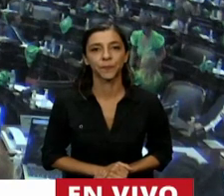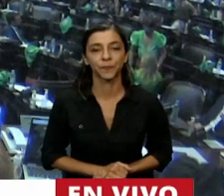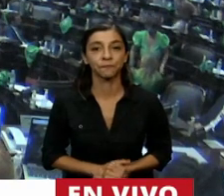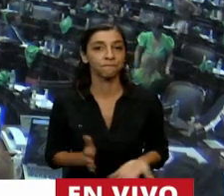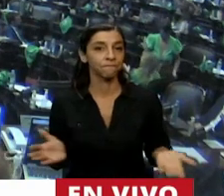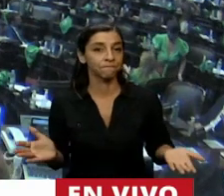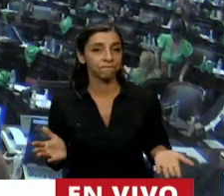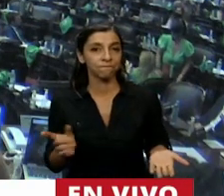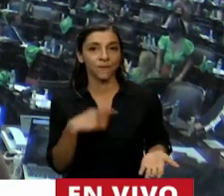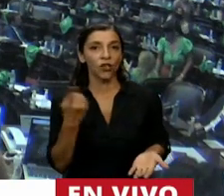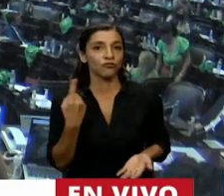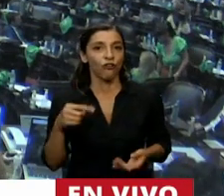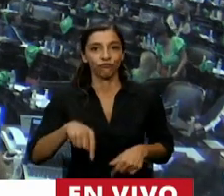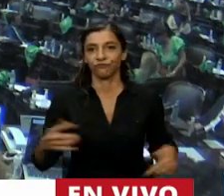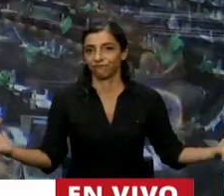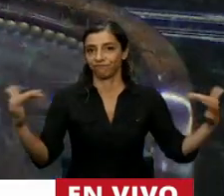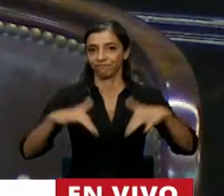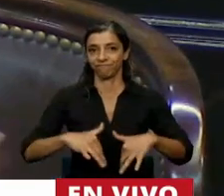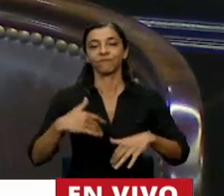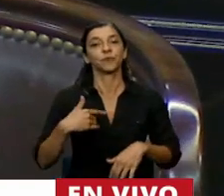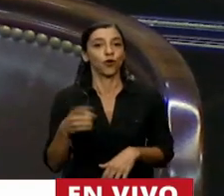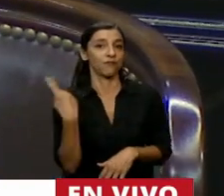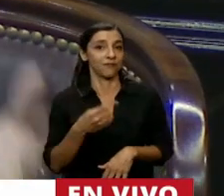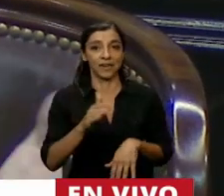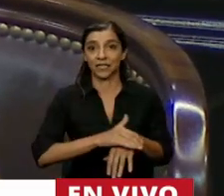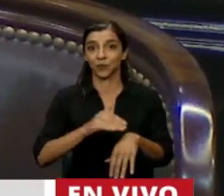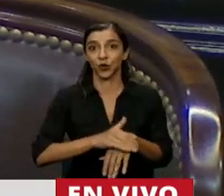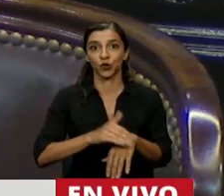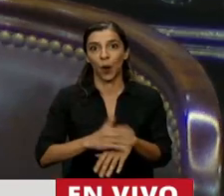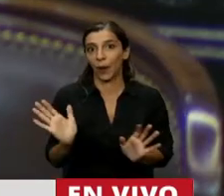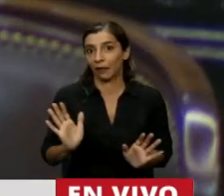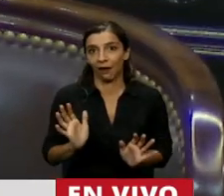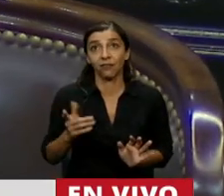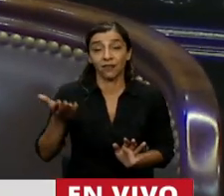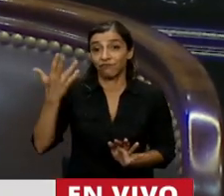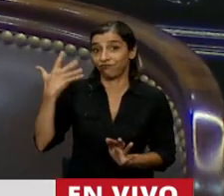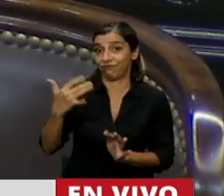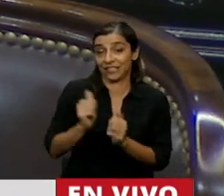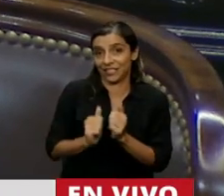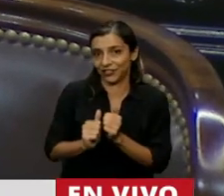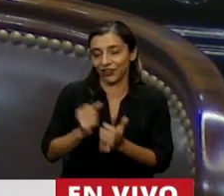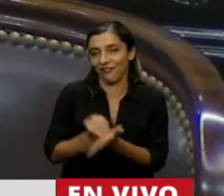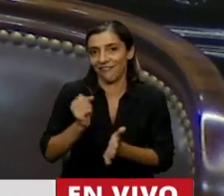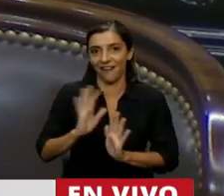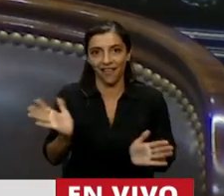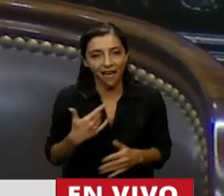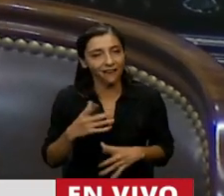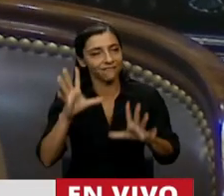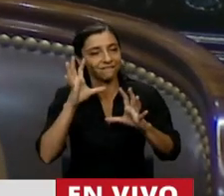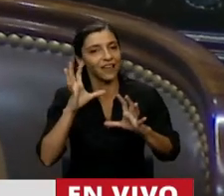Estamos hoy acá frente a una responsabilidad institucional histórica. Ojalá todos y todas